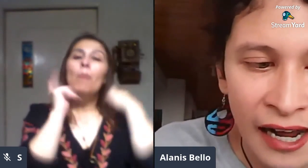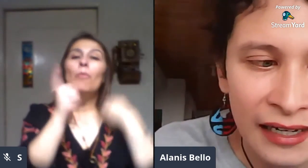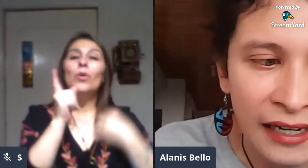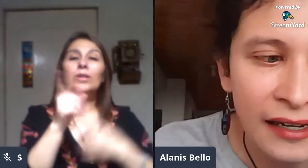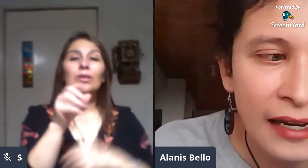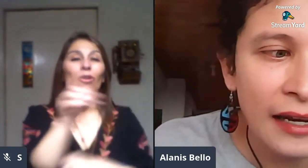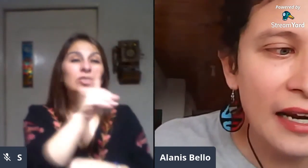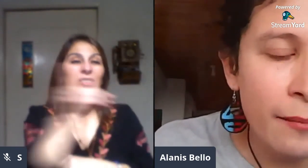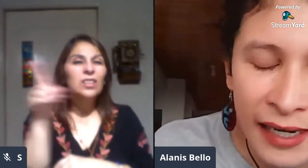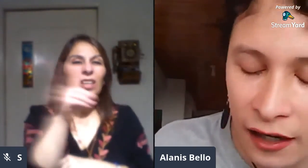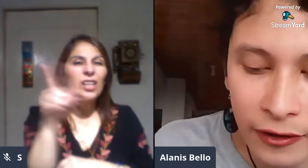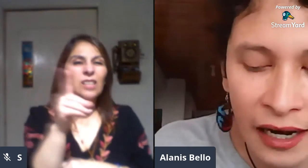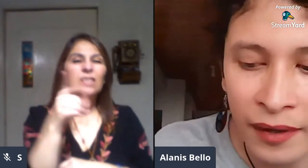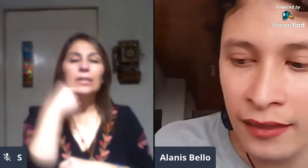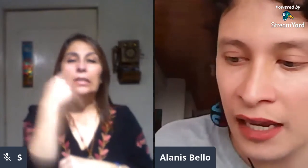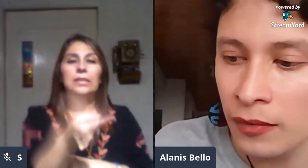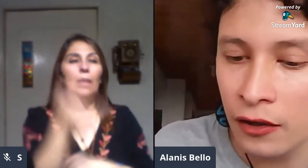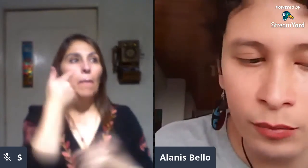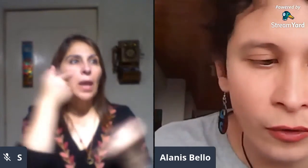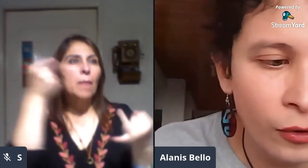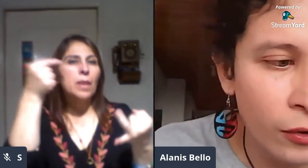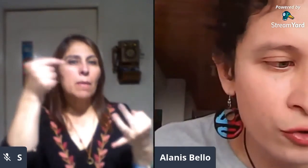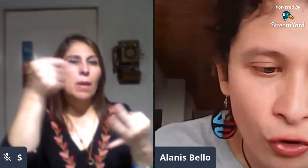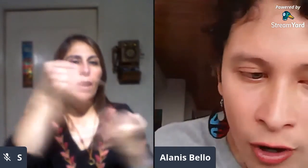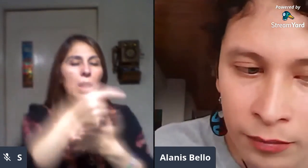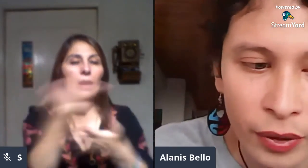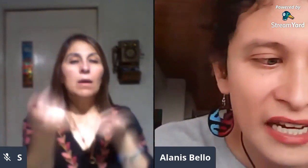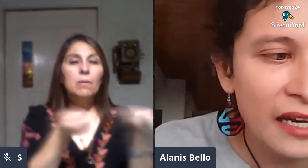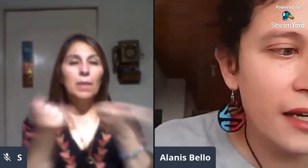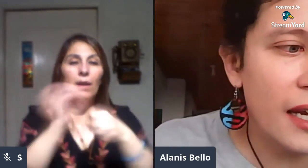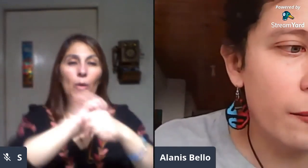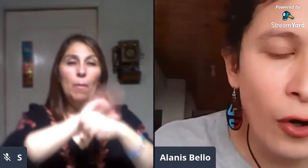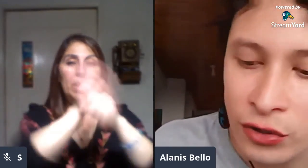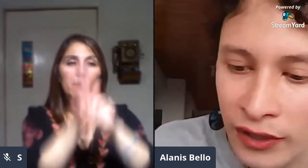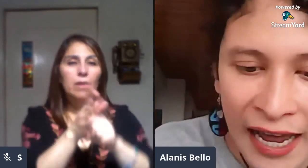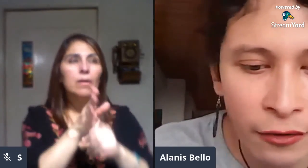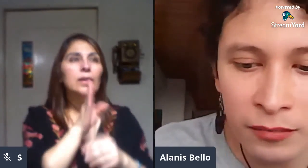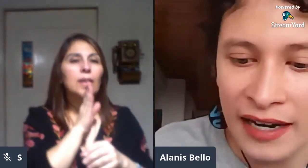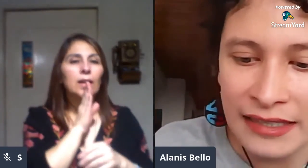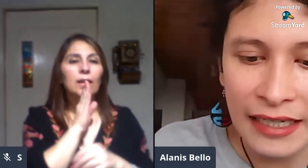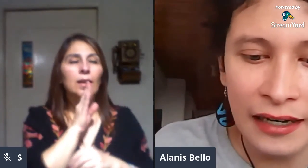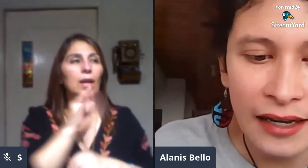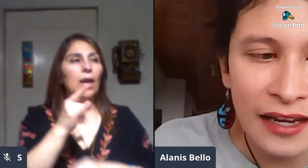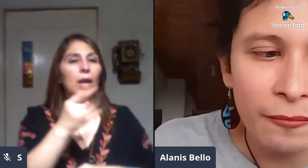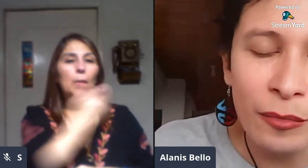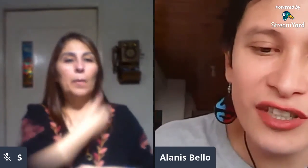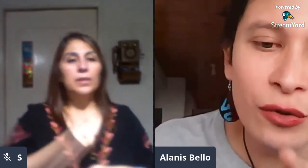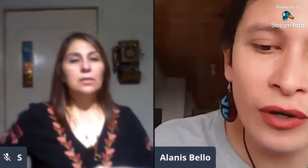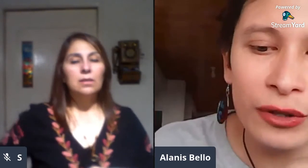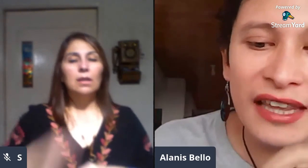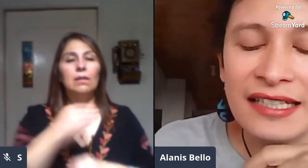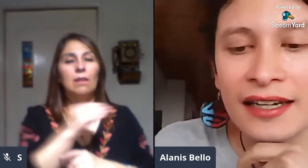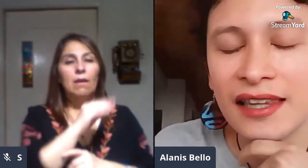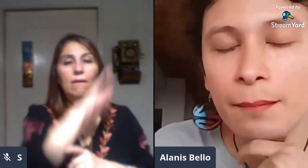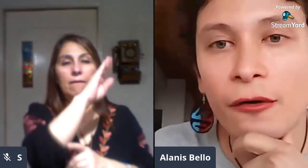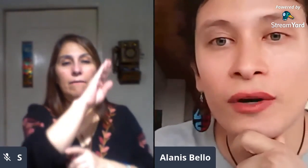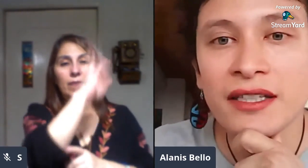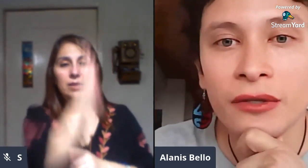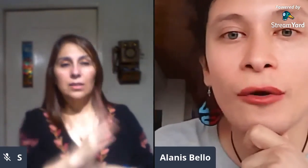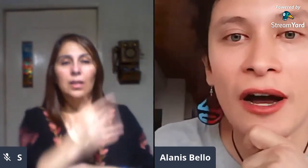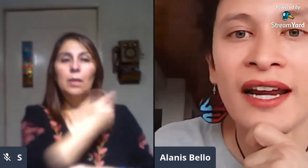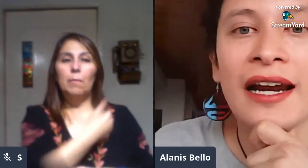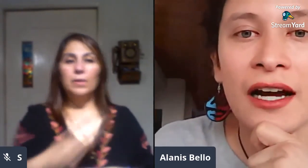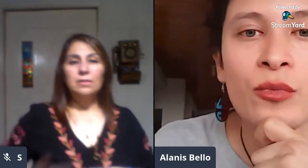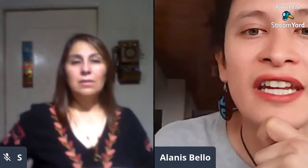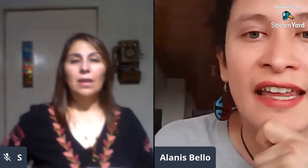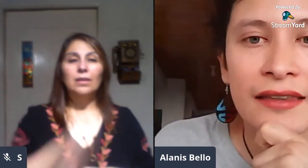a la debacle el manejo de la pandemia, como Trump y Bolsonaro en Brasil, vemos que nunca utilizan el tapabocas